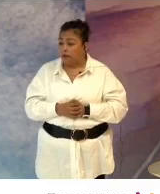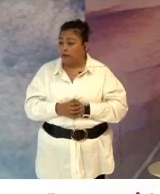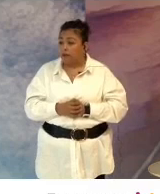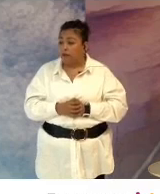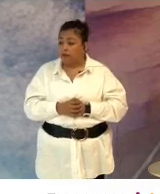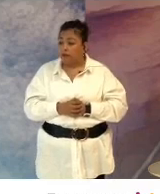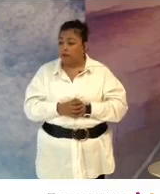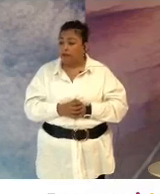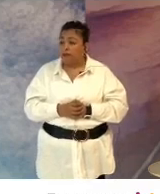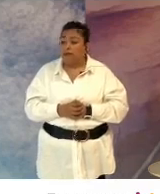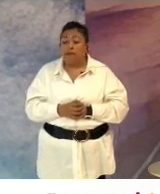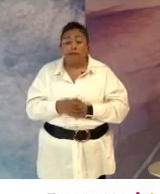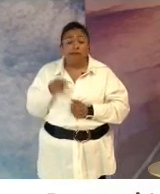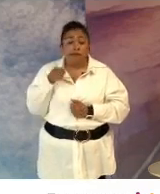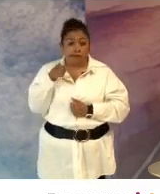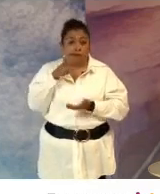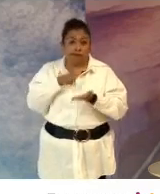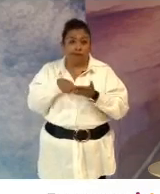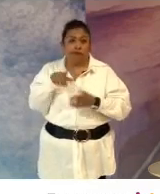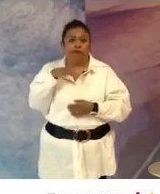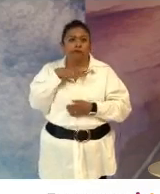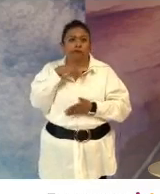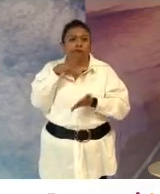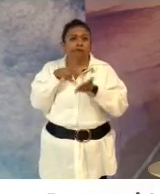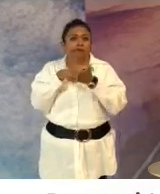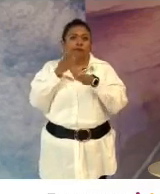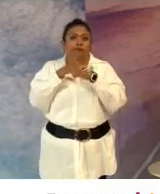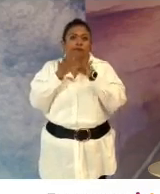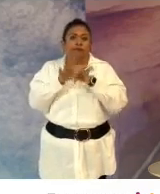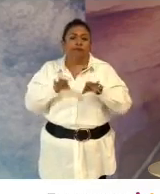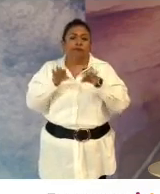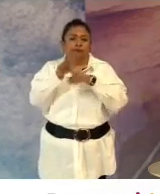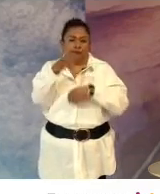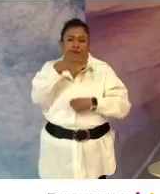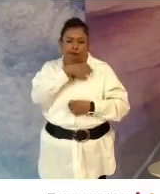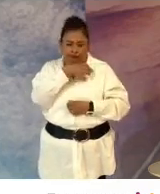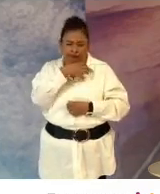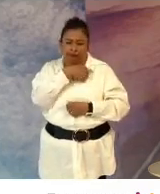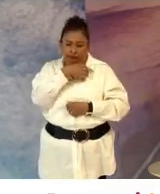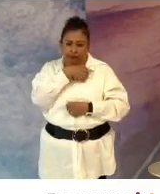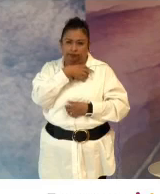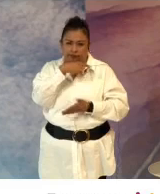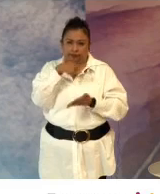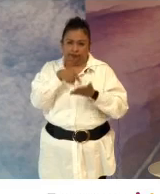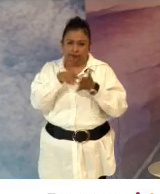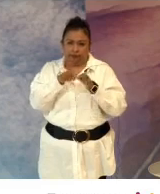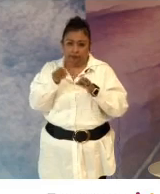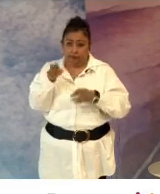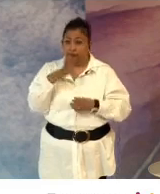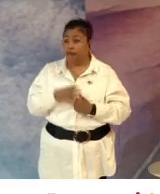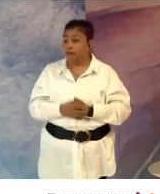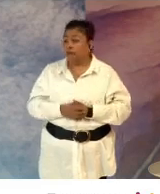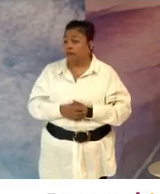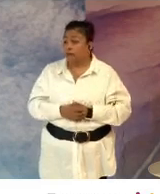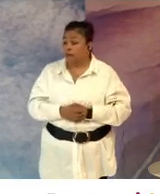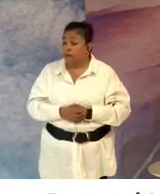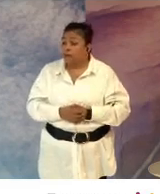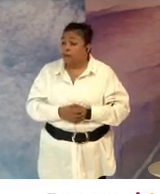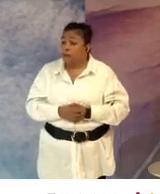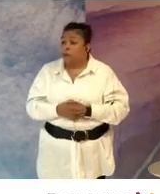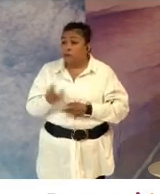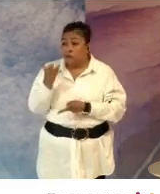está la sede más importante, en la capital, ¿no? Y van a venir a